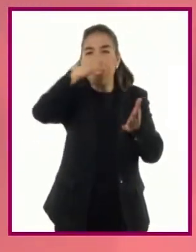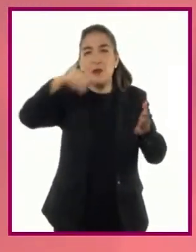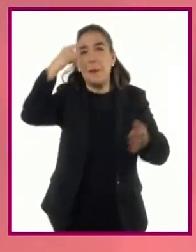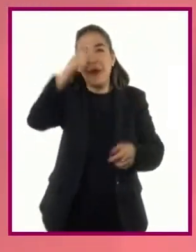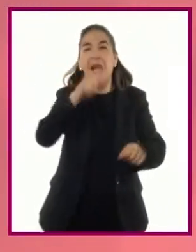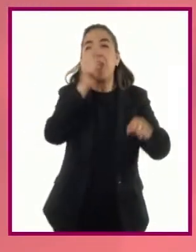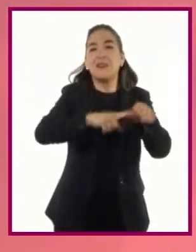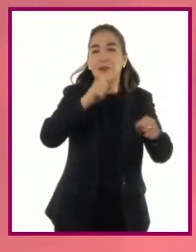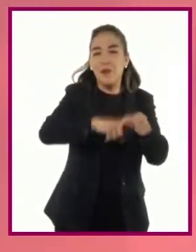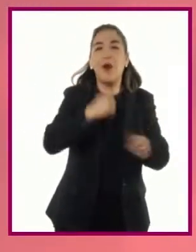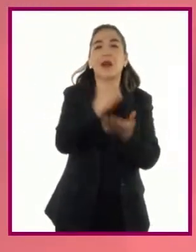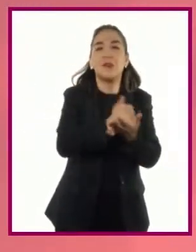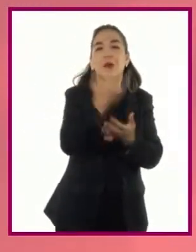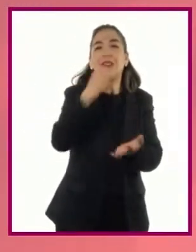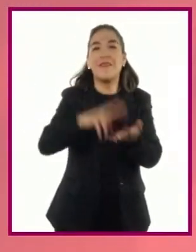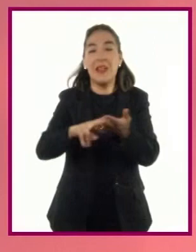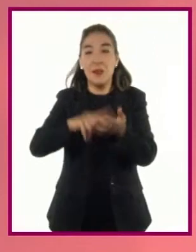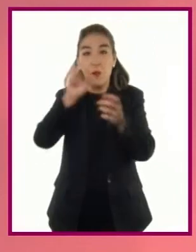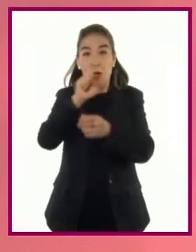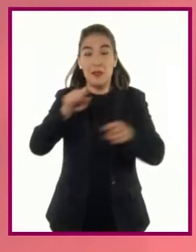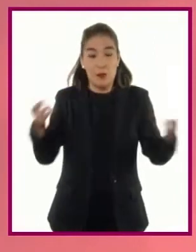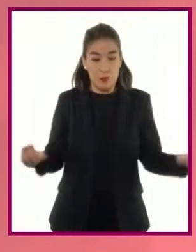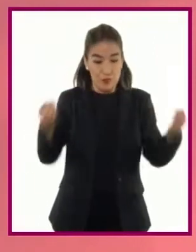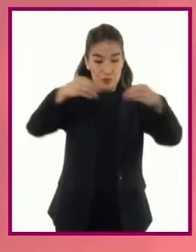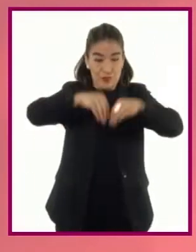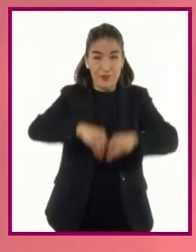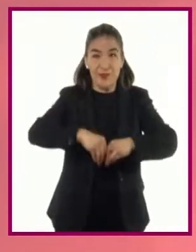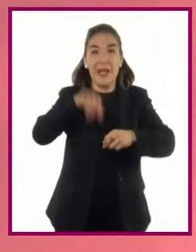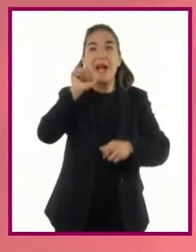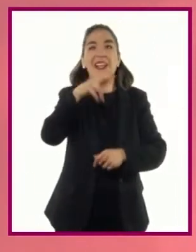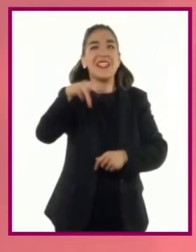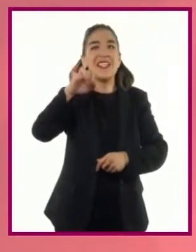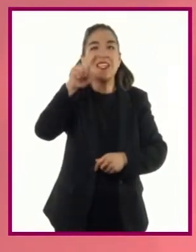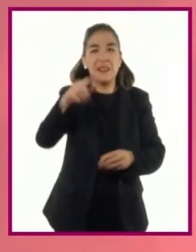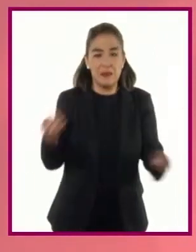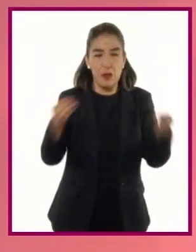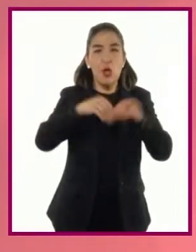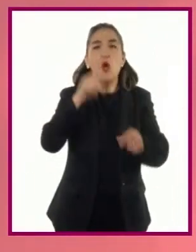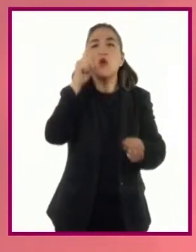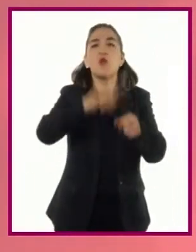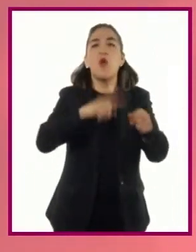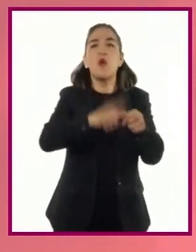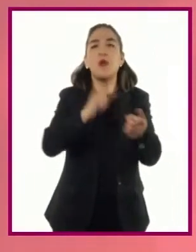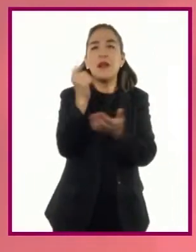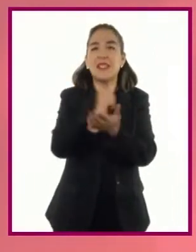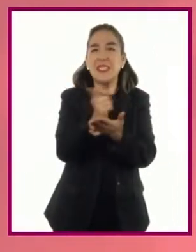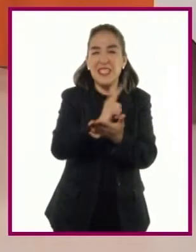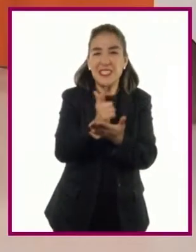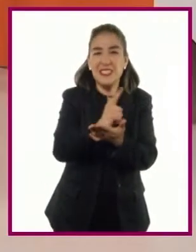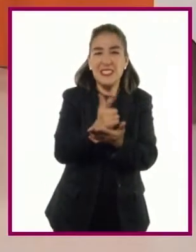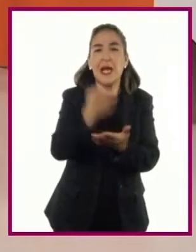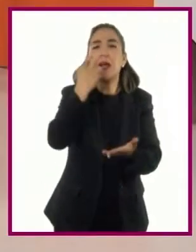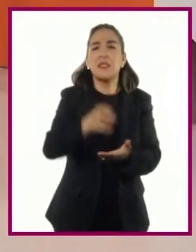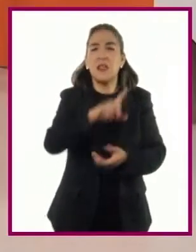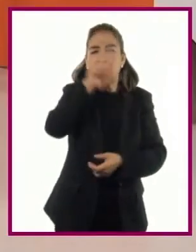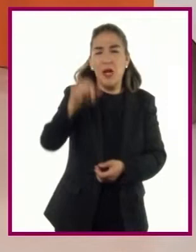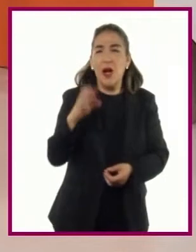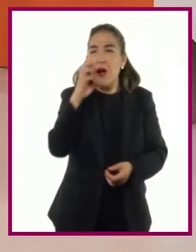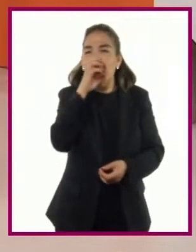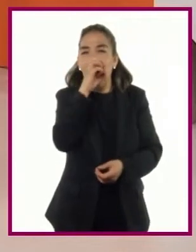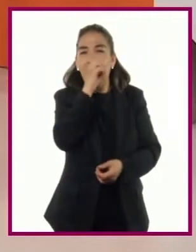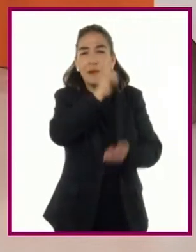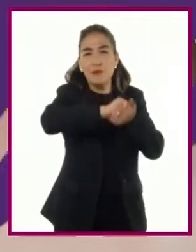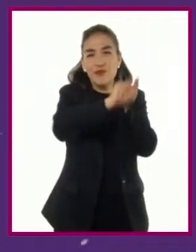verde, y cuando la arcilla se mezclaba con el añil, se formaba una mezcla de color gris, que al calentarse se tornaba